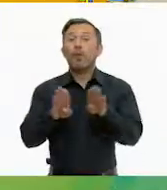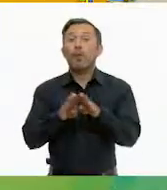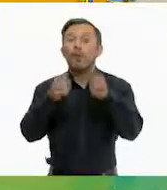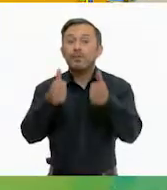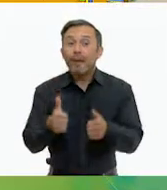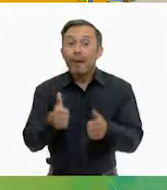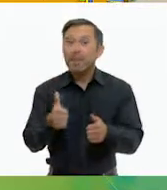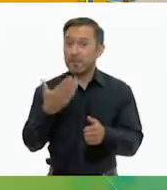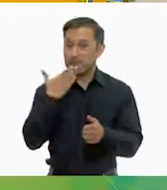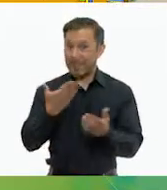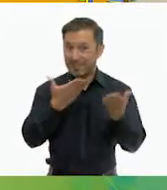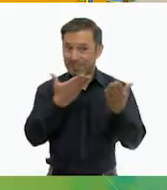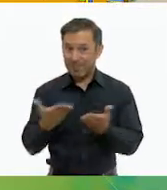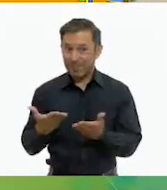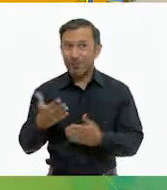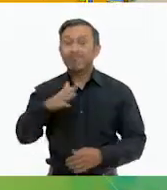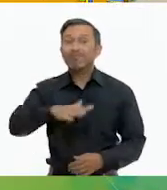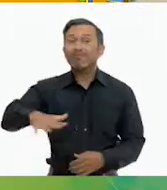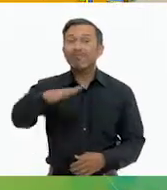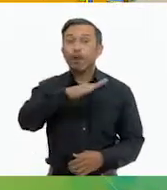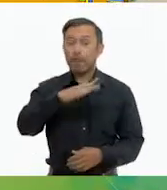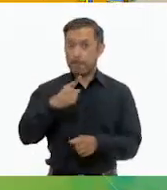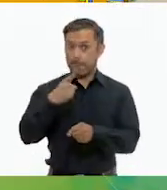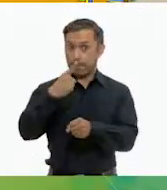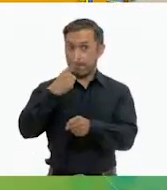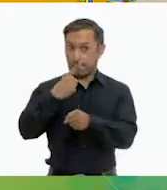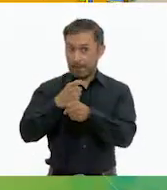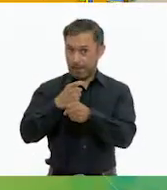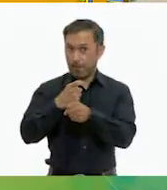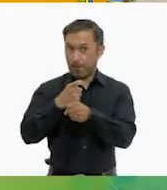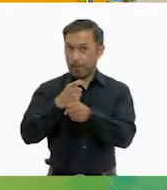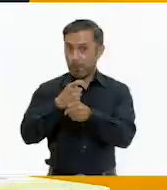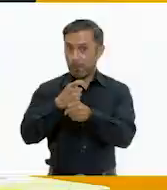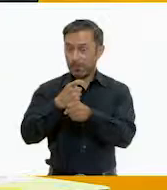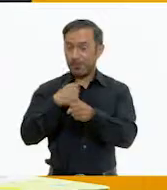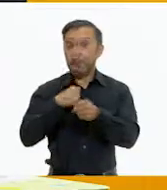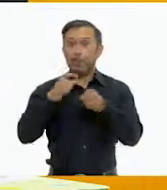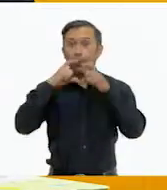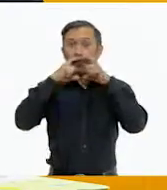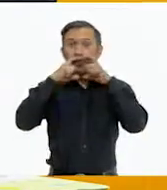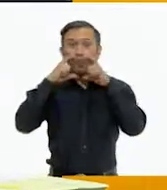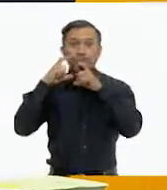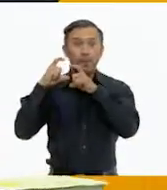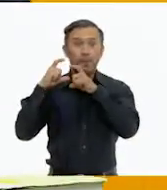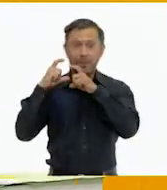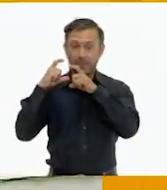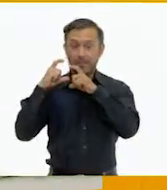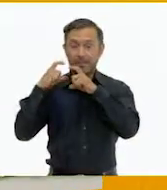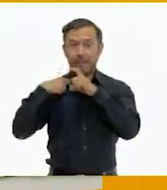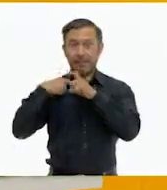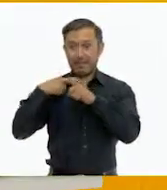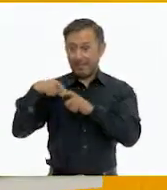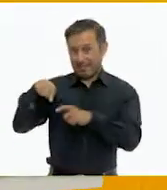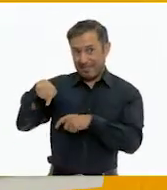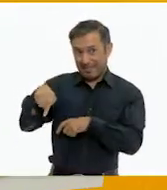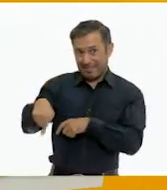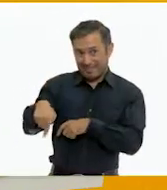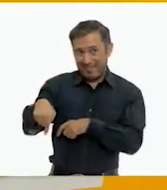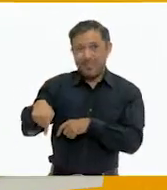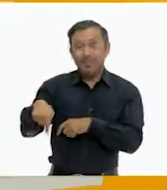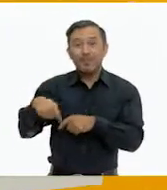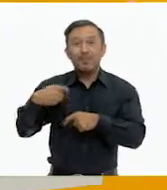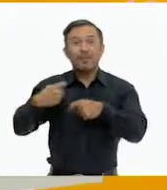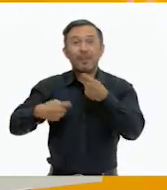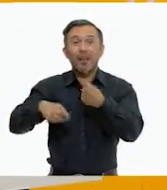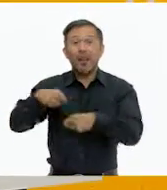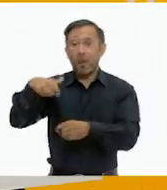bienvenidas, bienvenidos. Déjenme primero quitarme mi cubrebocas. Y lo voy a guardar aquí en una bolsita que